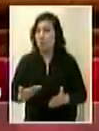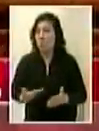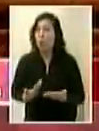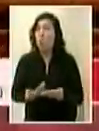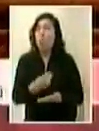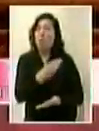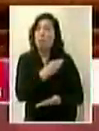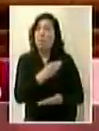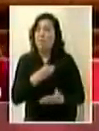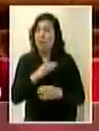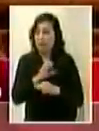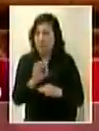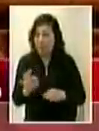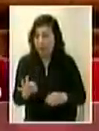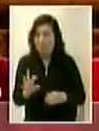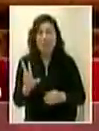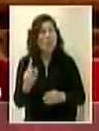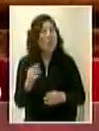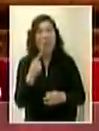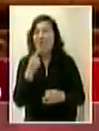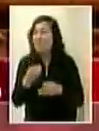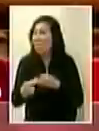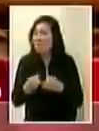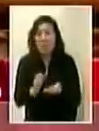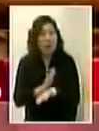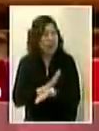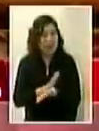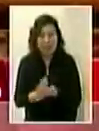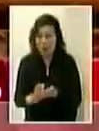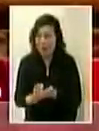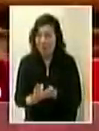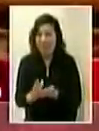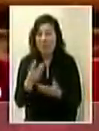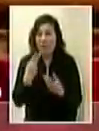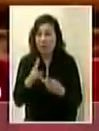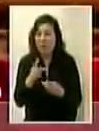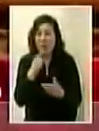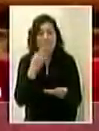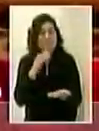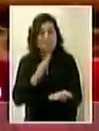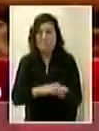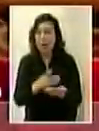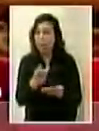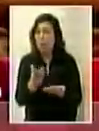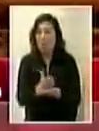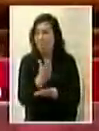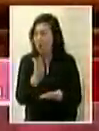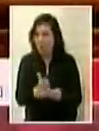nuevo Ministerio de Energía y Minas. No se explicó, yo creo, en ese sentido se cometieron esos errores.